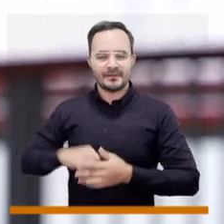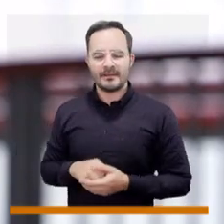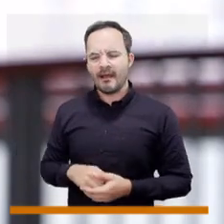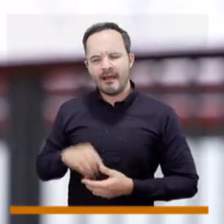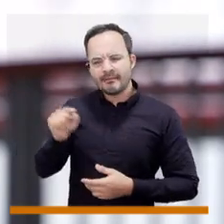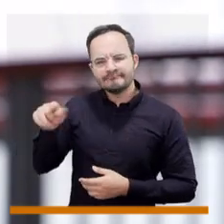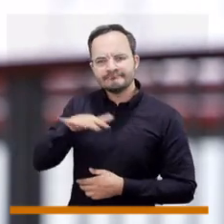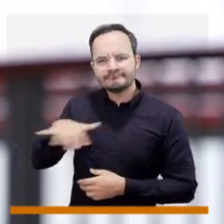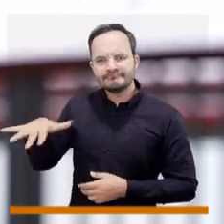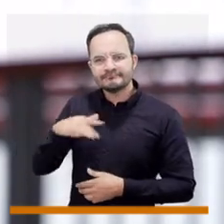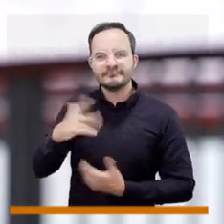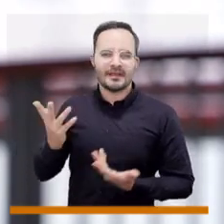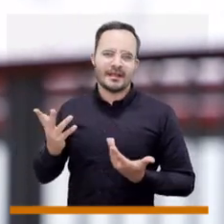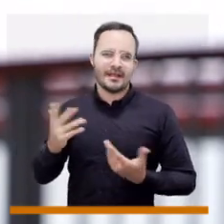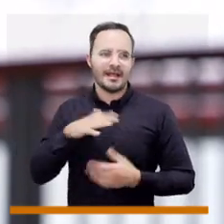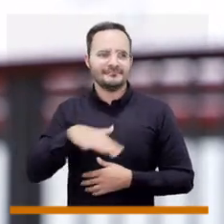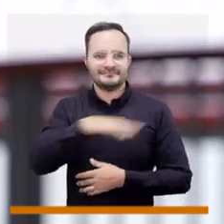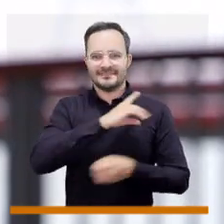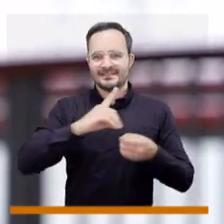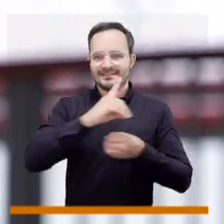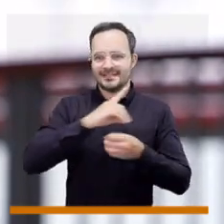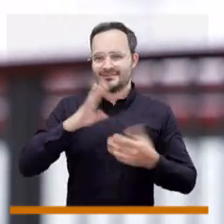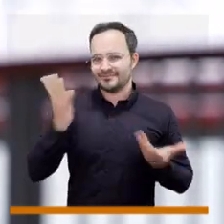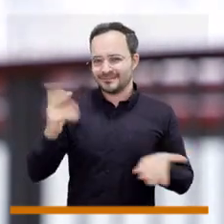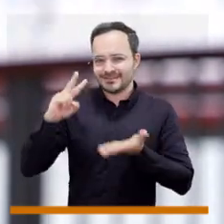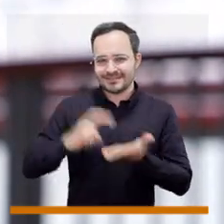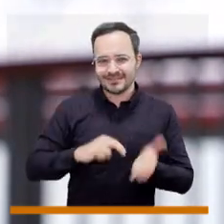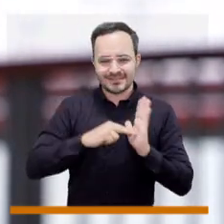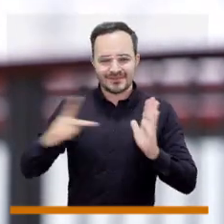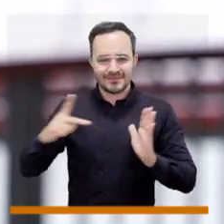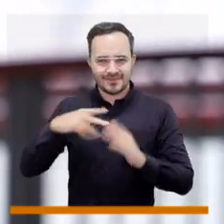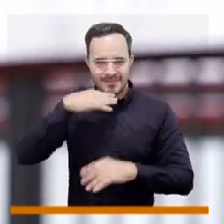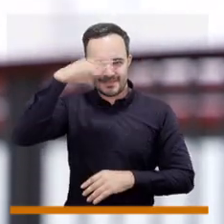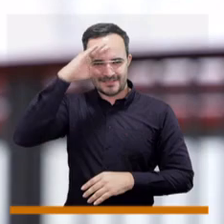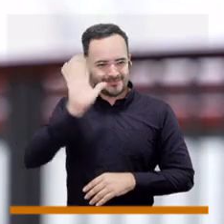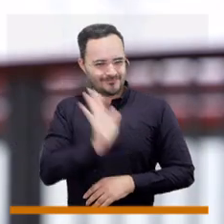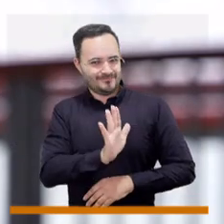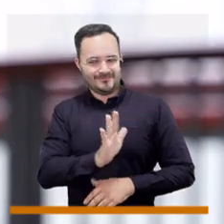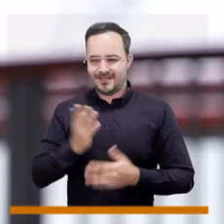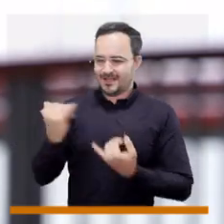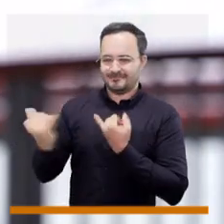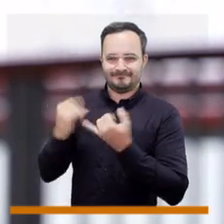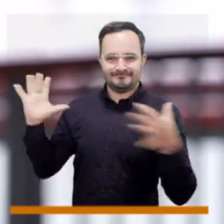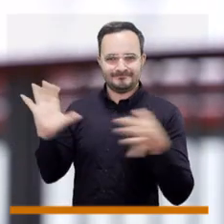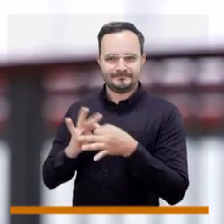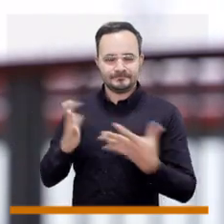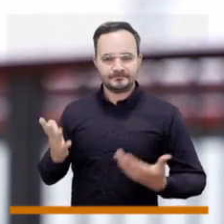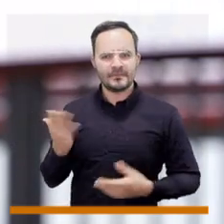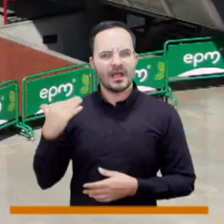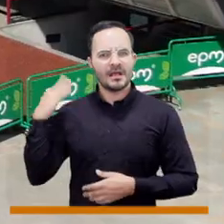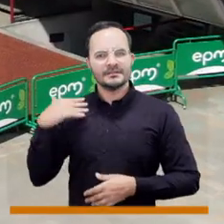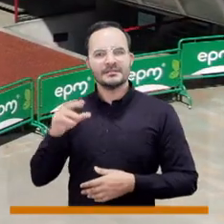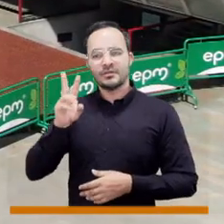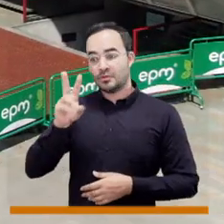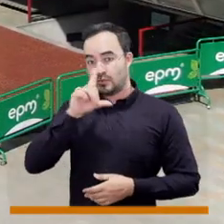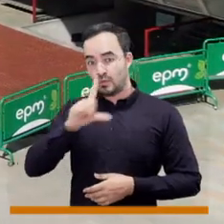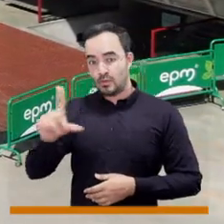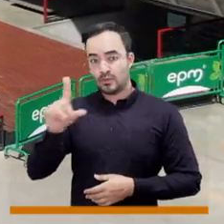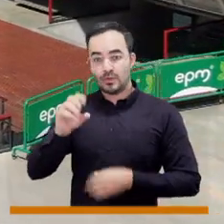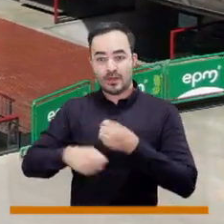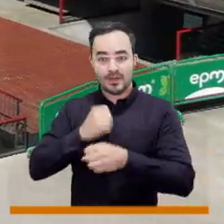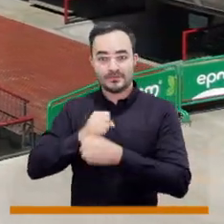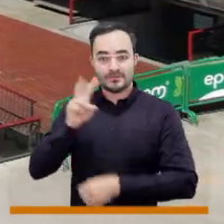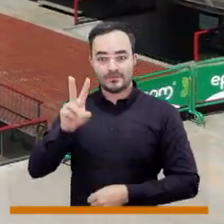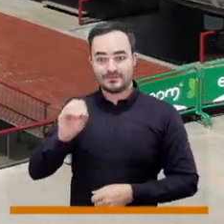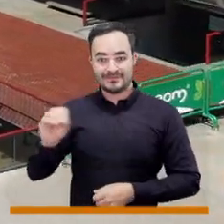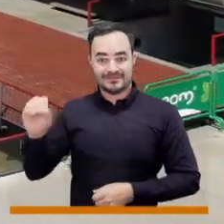de Ciencia y Tecnología que es Medellín. Fue inaugurada el 2 de junio del año 2005, así que